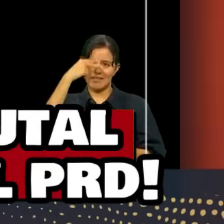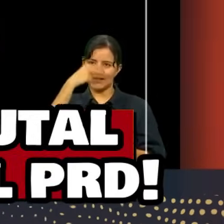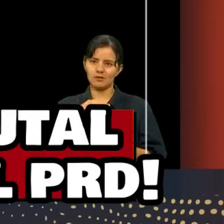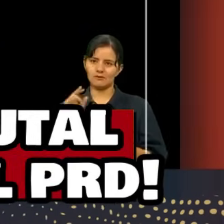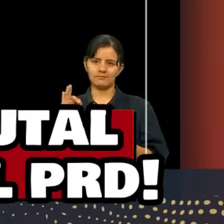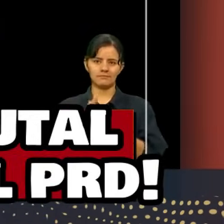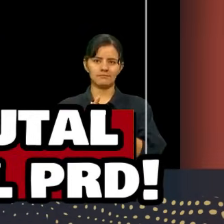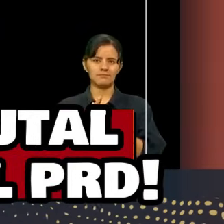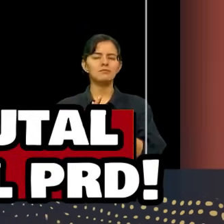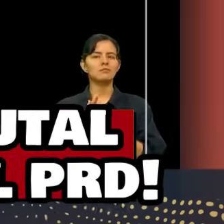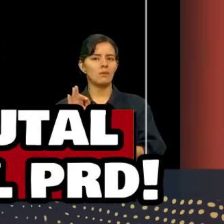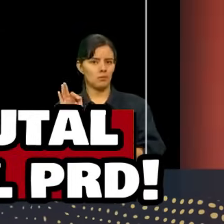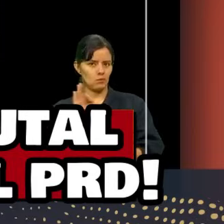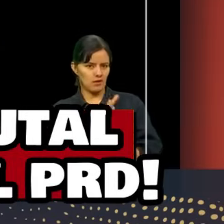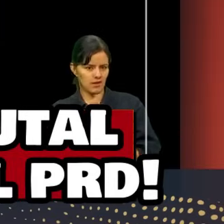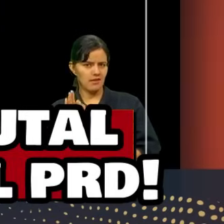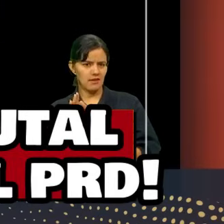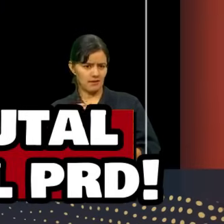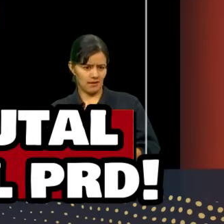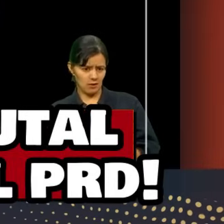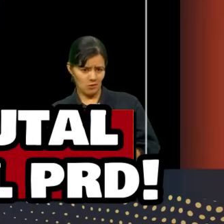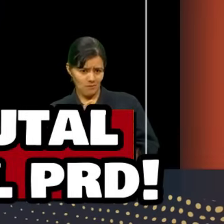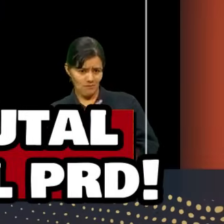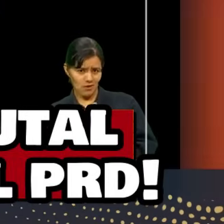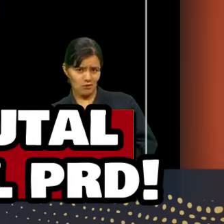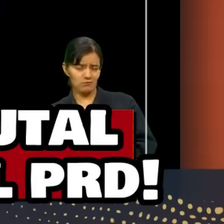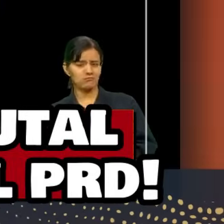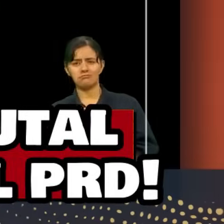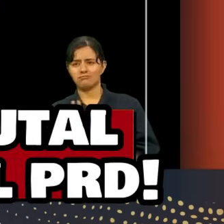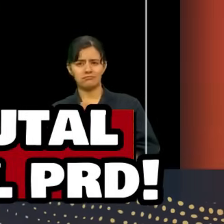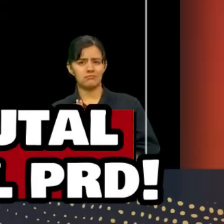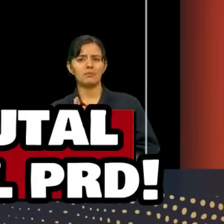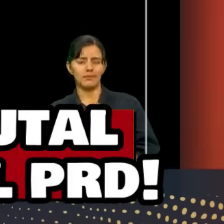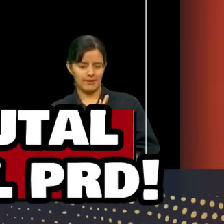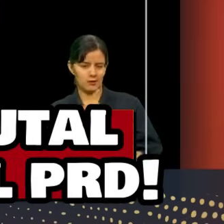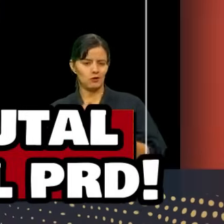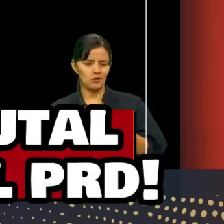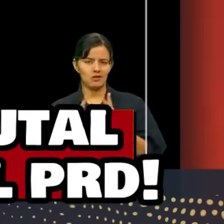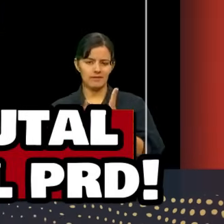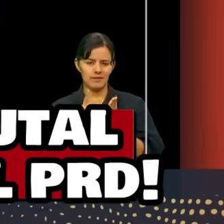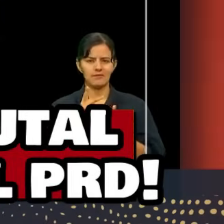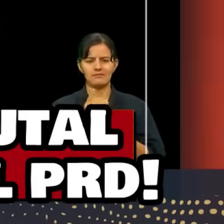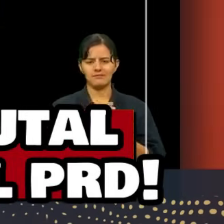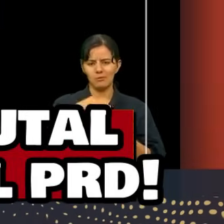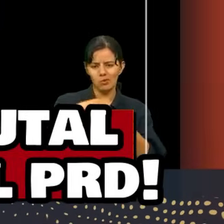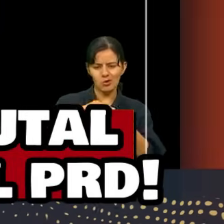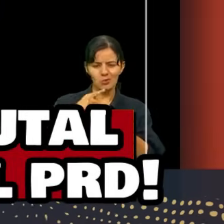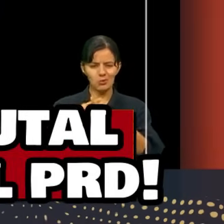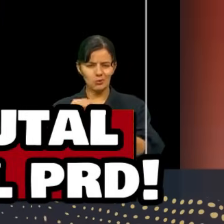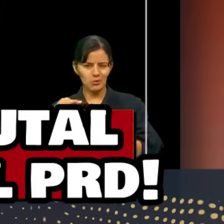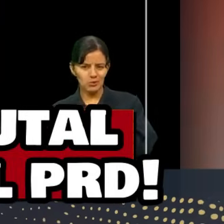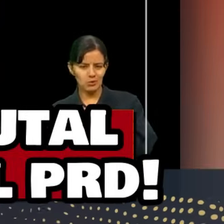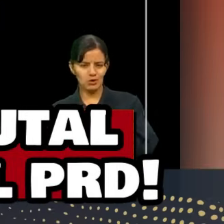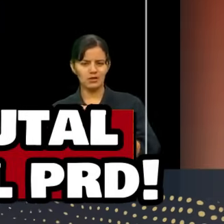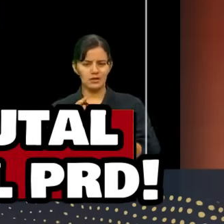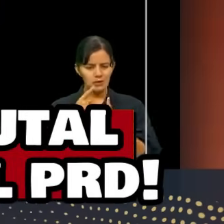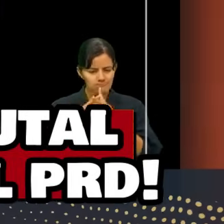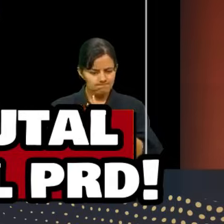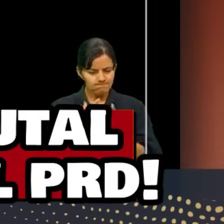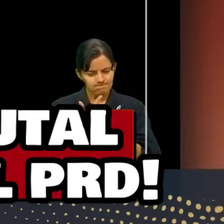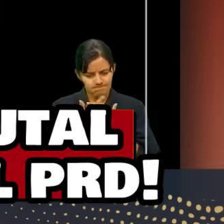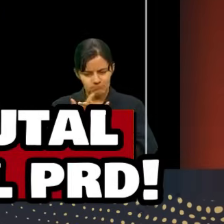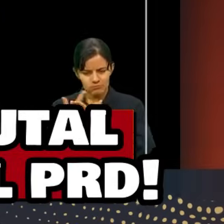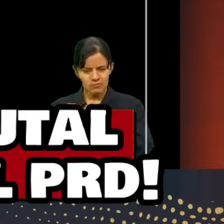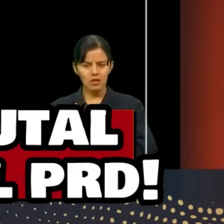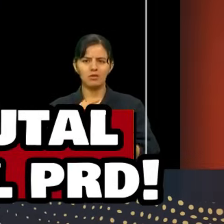se podrían, no hay que temerle al tema del voto por voto, al tema de contar correctamente los